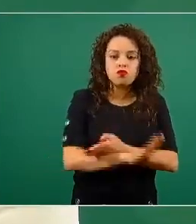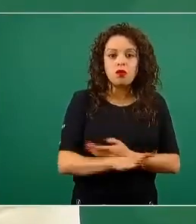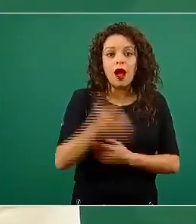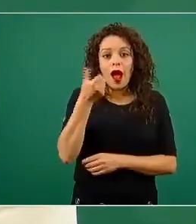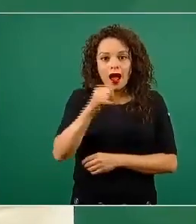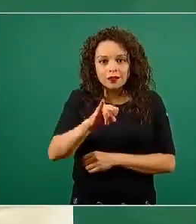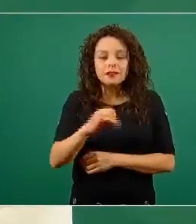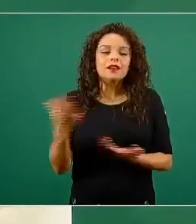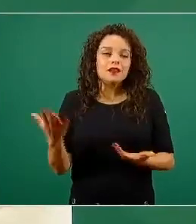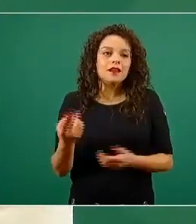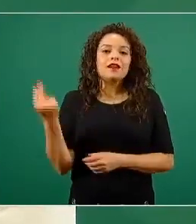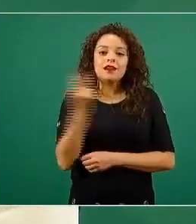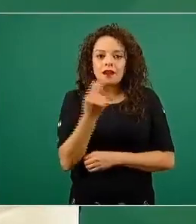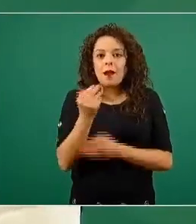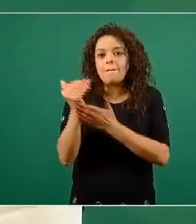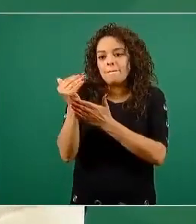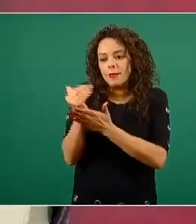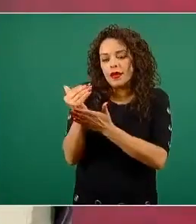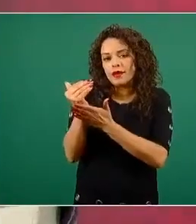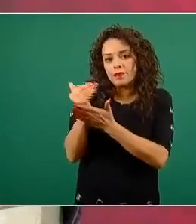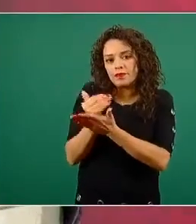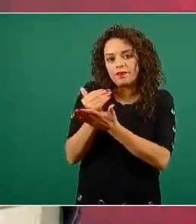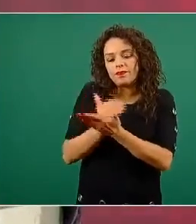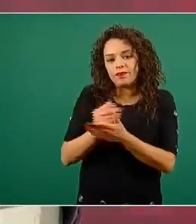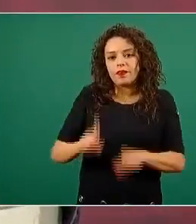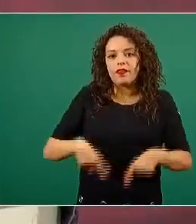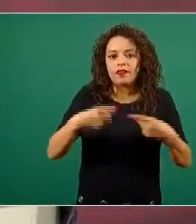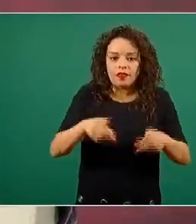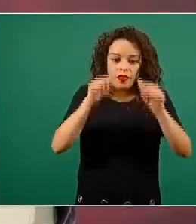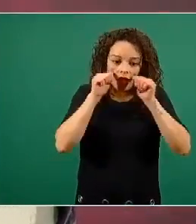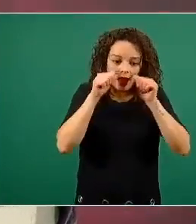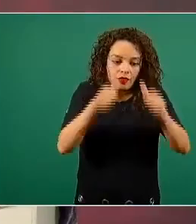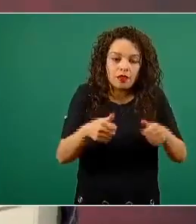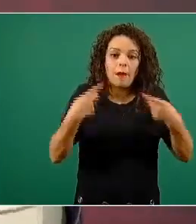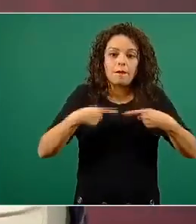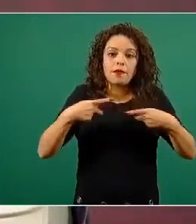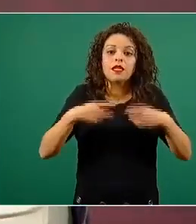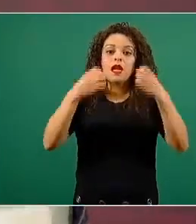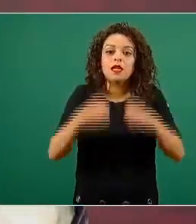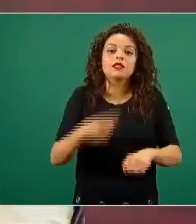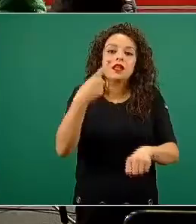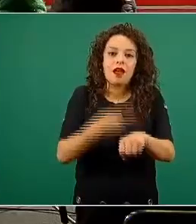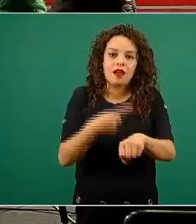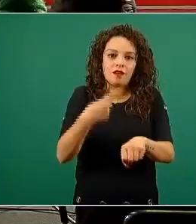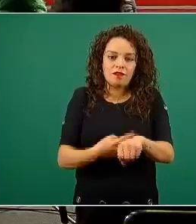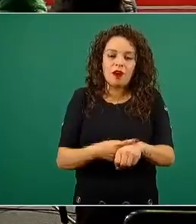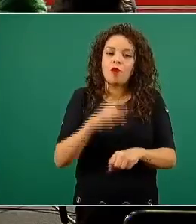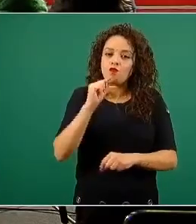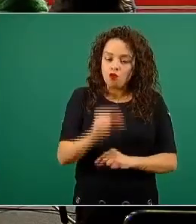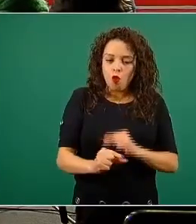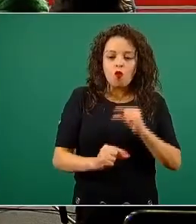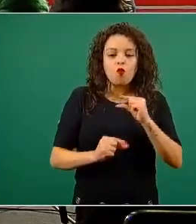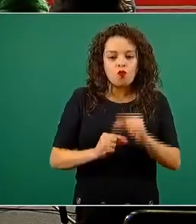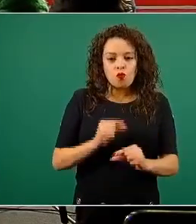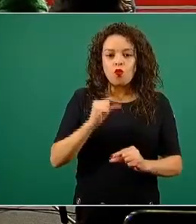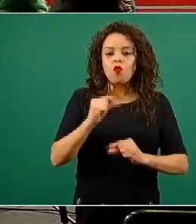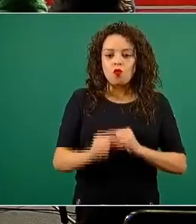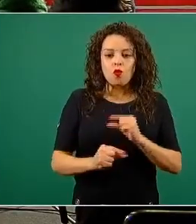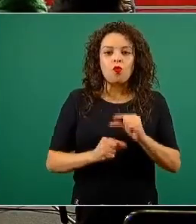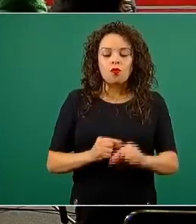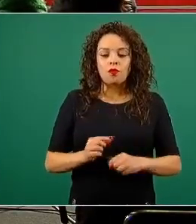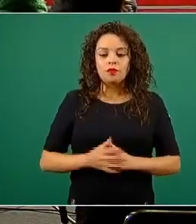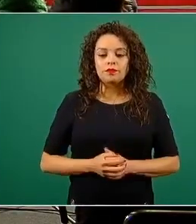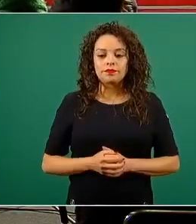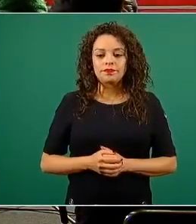necesitaremos menos atención a personas enfermas paulatinamente. Son